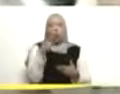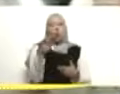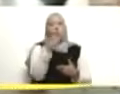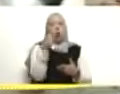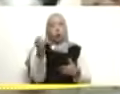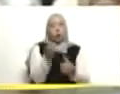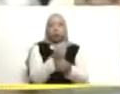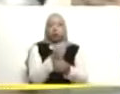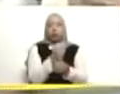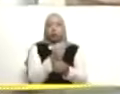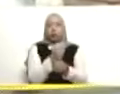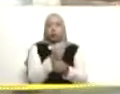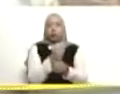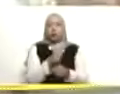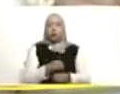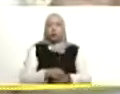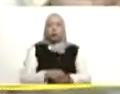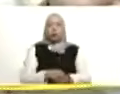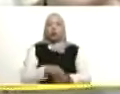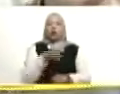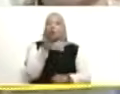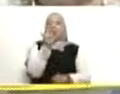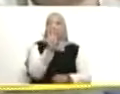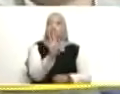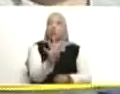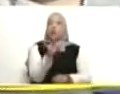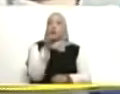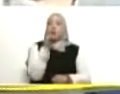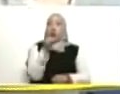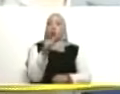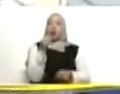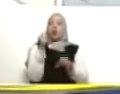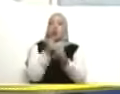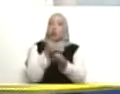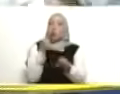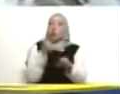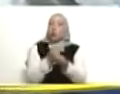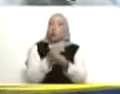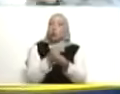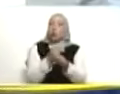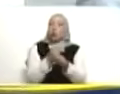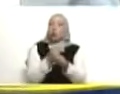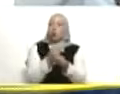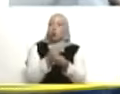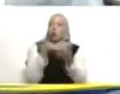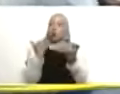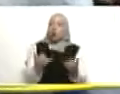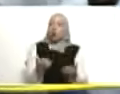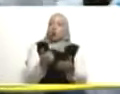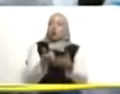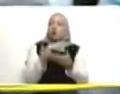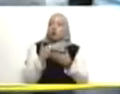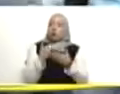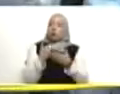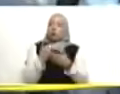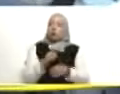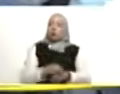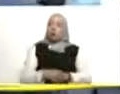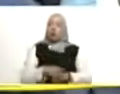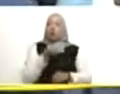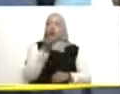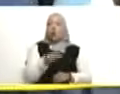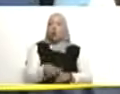se me traspapeló. Cuarto vértice, vamos a cuidarnos. ¿Quedó claro el tema que hay que cuidarse?